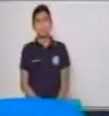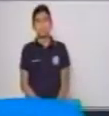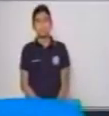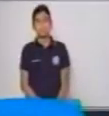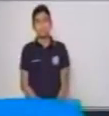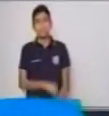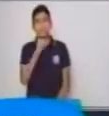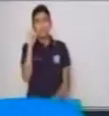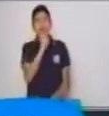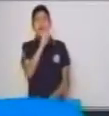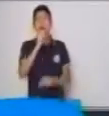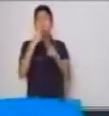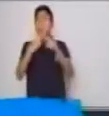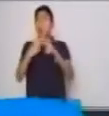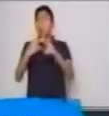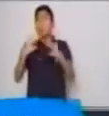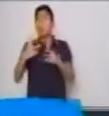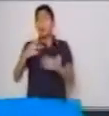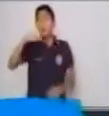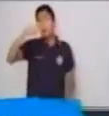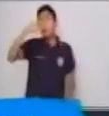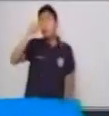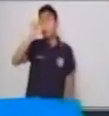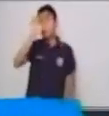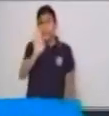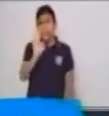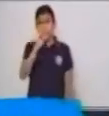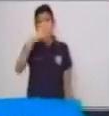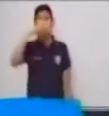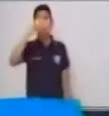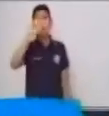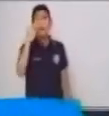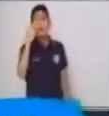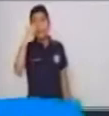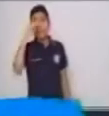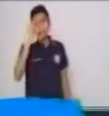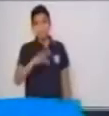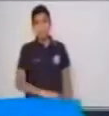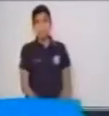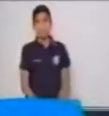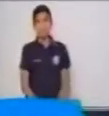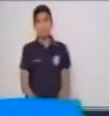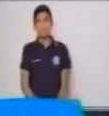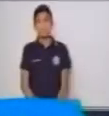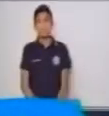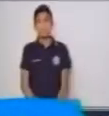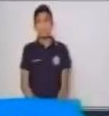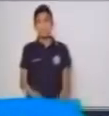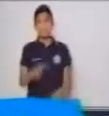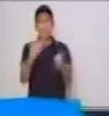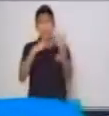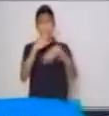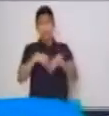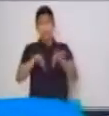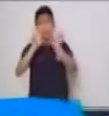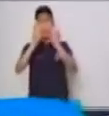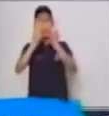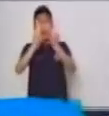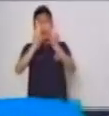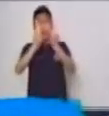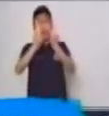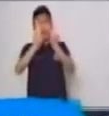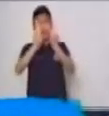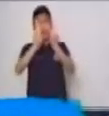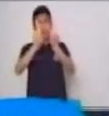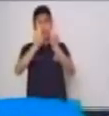El canto se llama palo, palo, palo, palo, palito, palo e. Y vamos a decir palo con